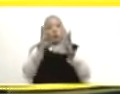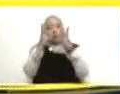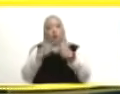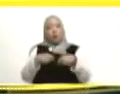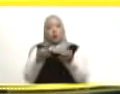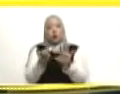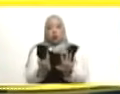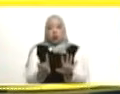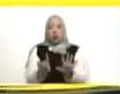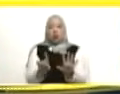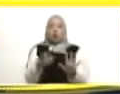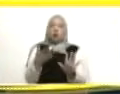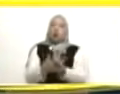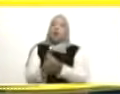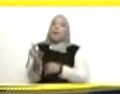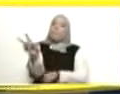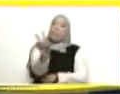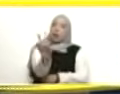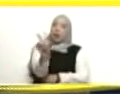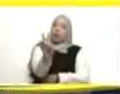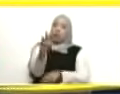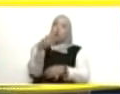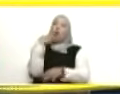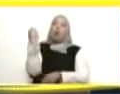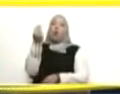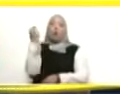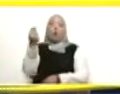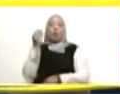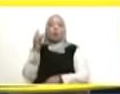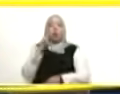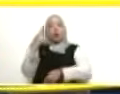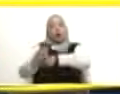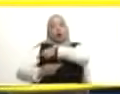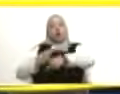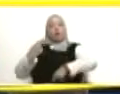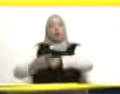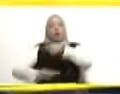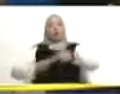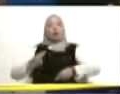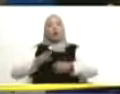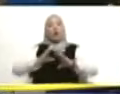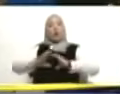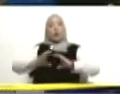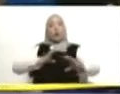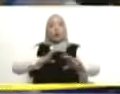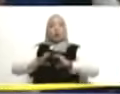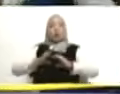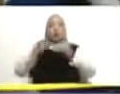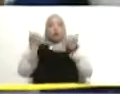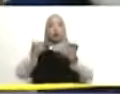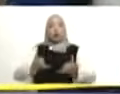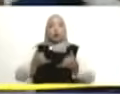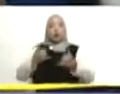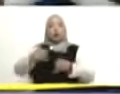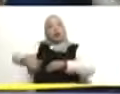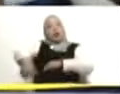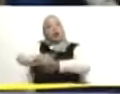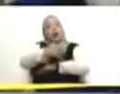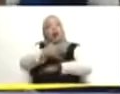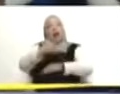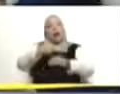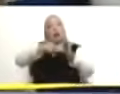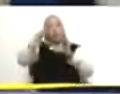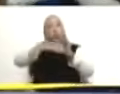6 es para que desde Venezuela, con la juventud, nazca una revolución comunicacional en redes, calles, medios